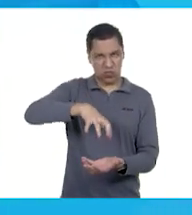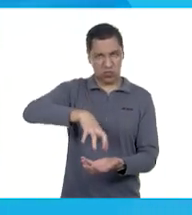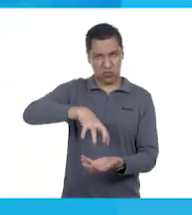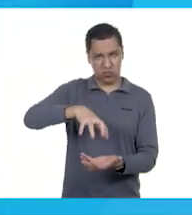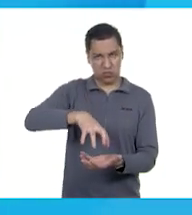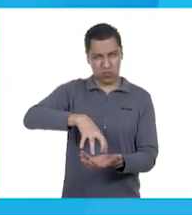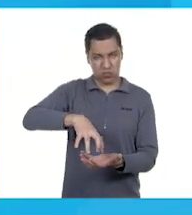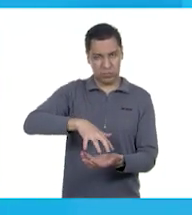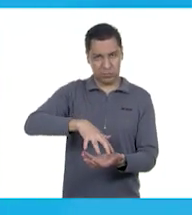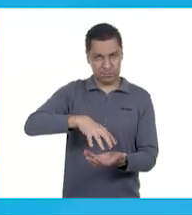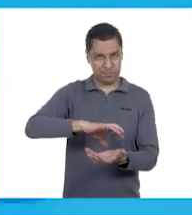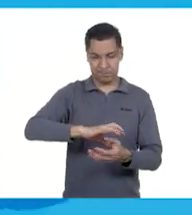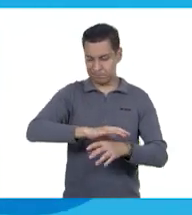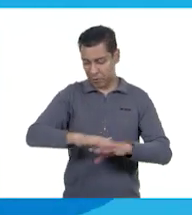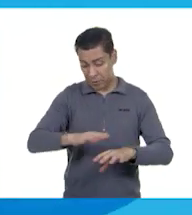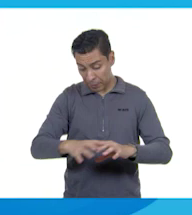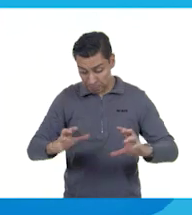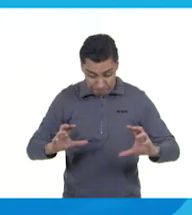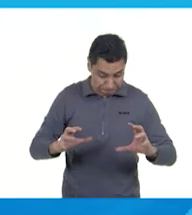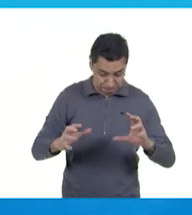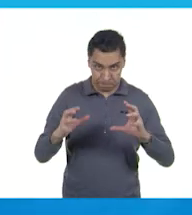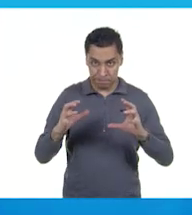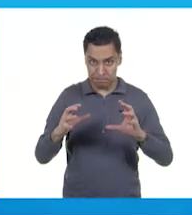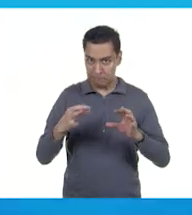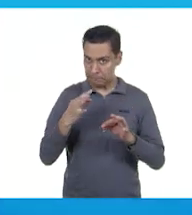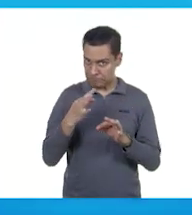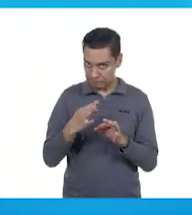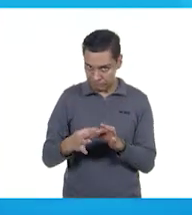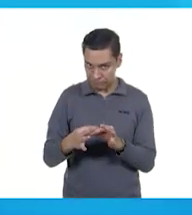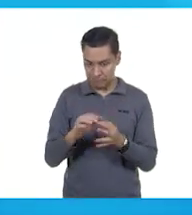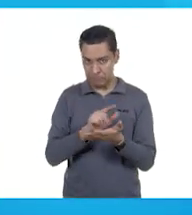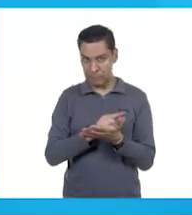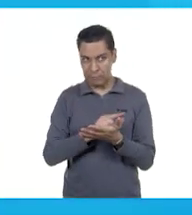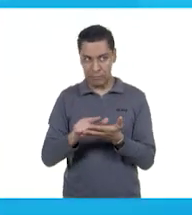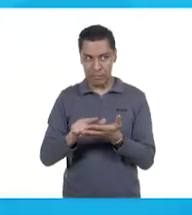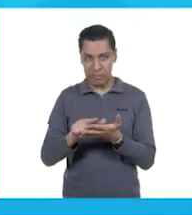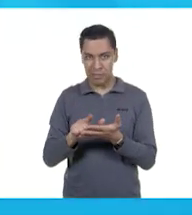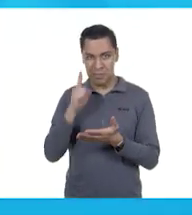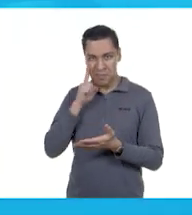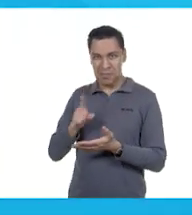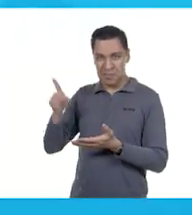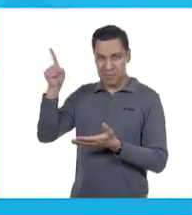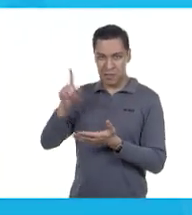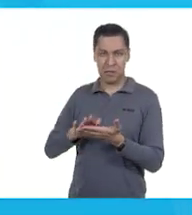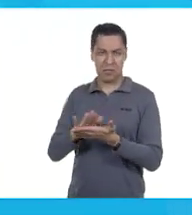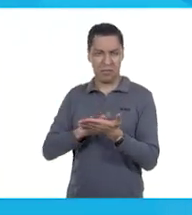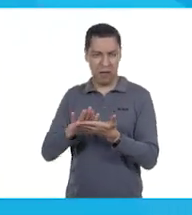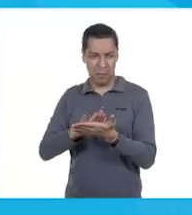Una vez que ya está bien enjuagada, que ya está bien lavada, procedemos a secar.